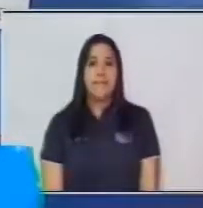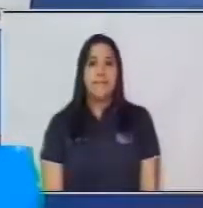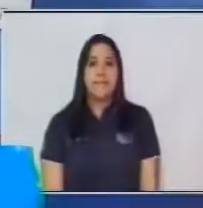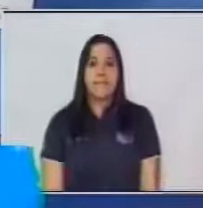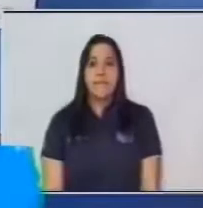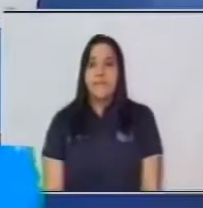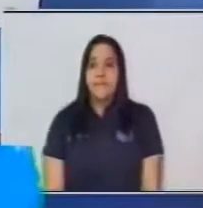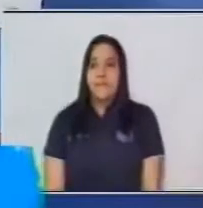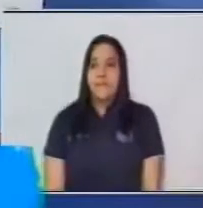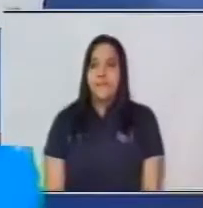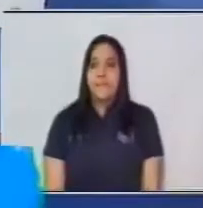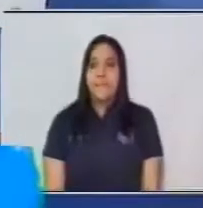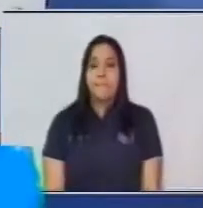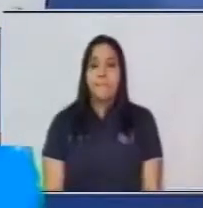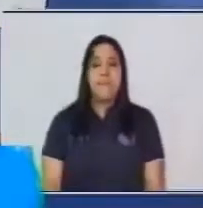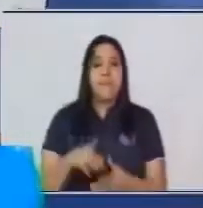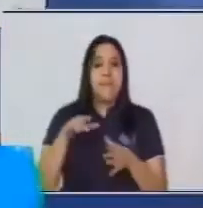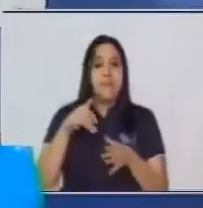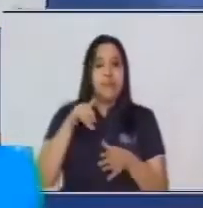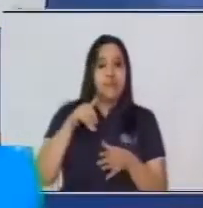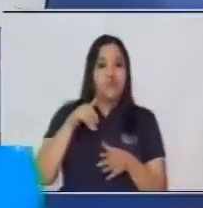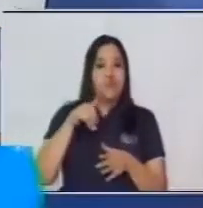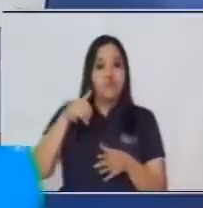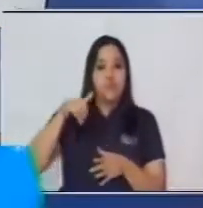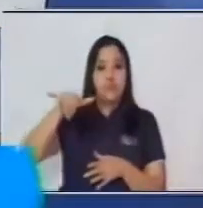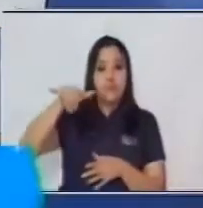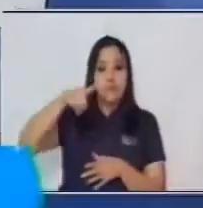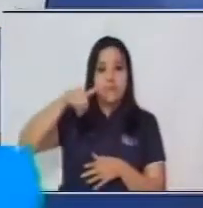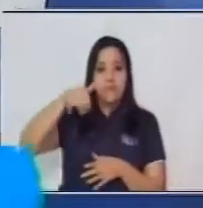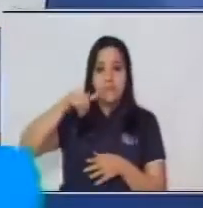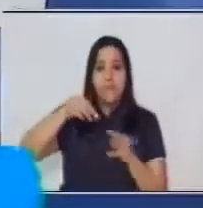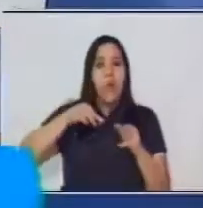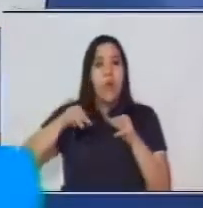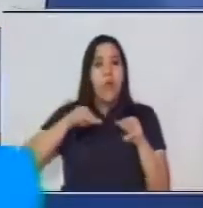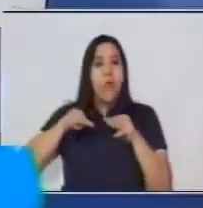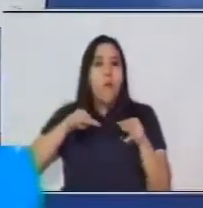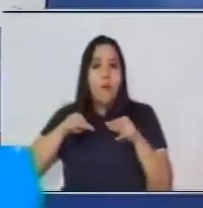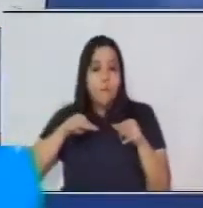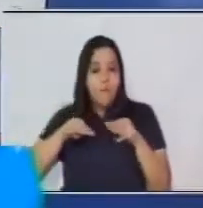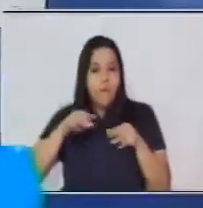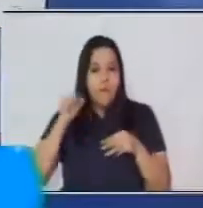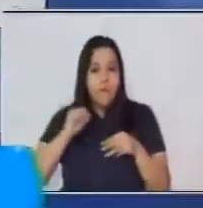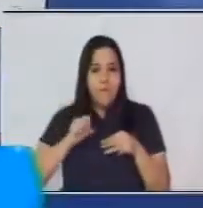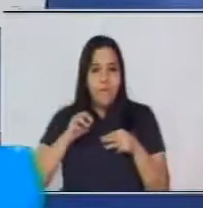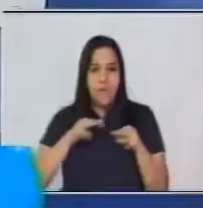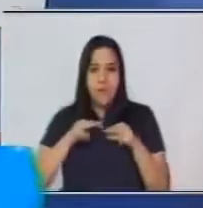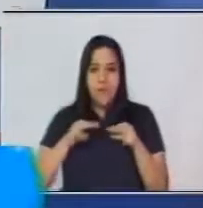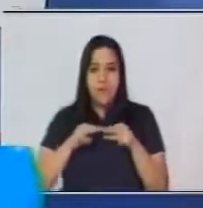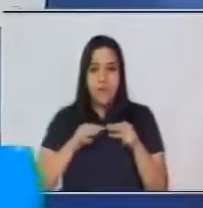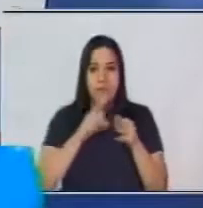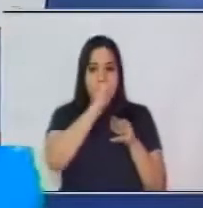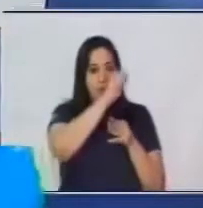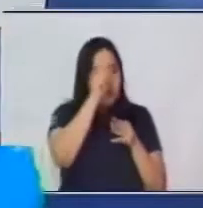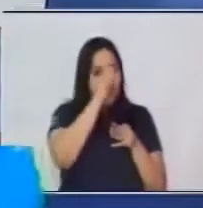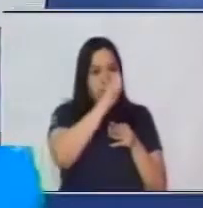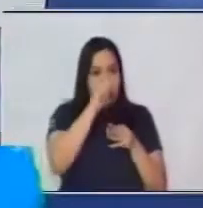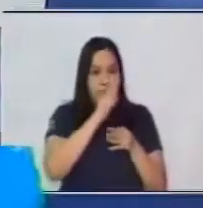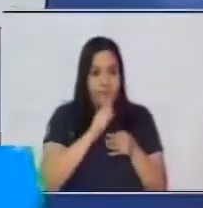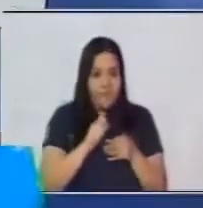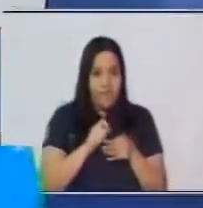Y darle esa sensación que está sonando. ¿A partir de qué? De colocar ring.